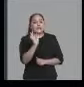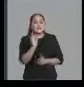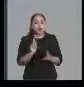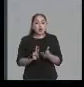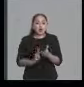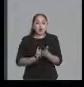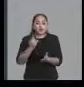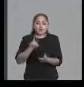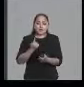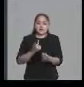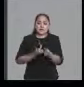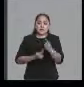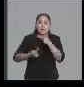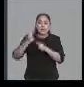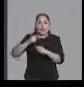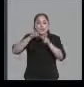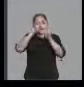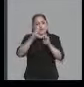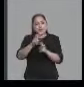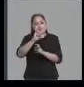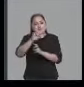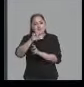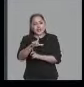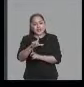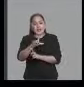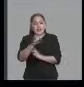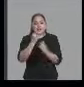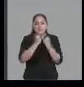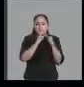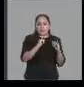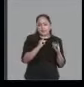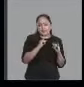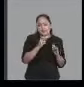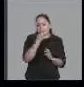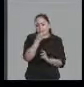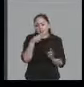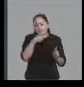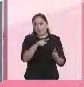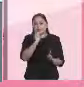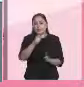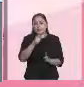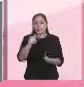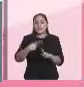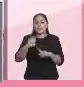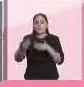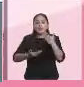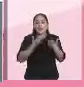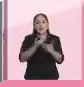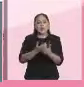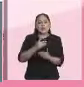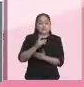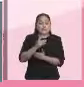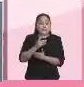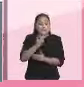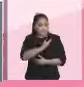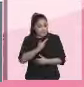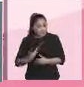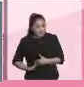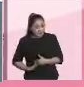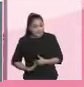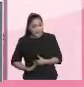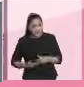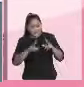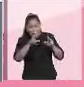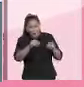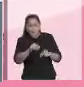seguimos trabajando sobre el tema del fiscal autónomo independiente, no puede ser propuesto por el presidente Andrés. Tiene que ser